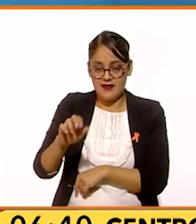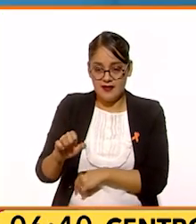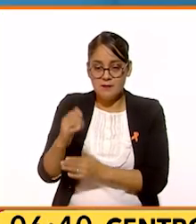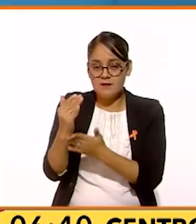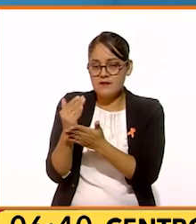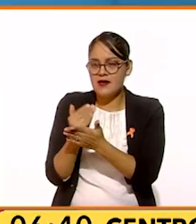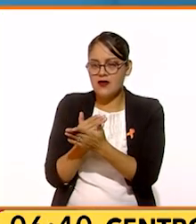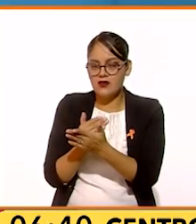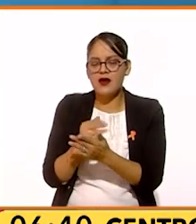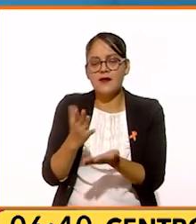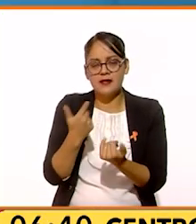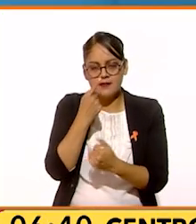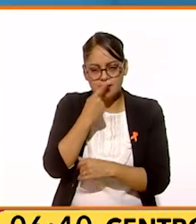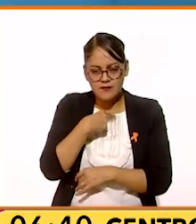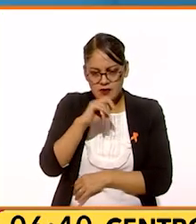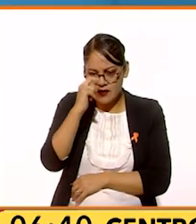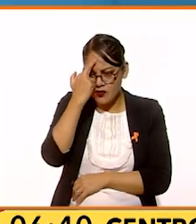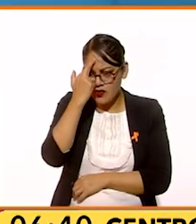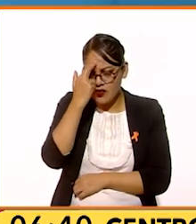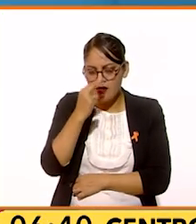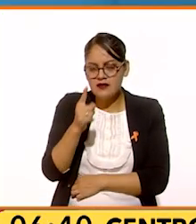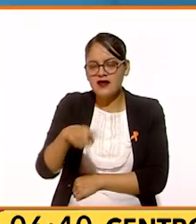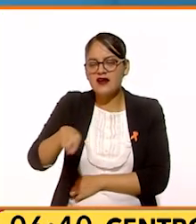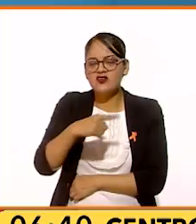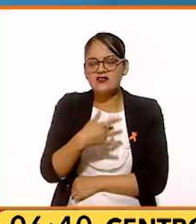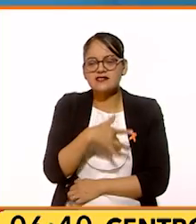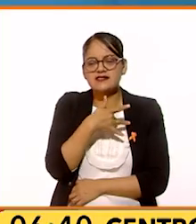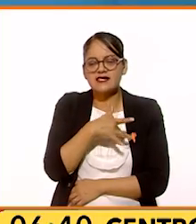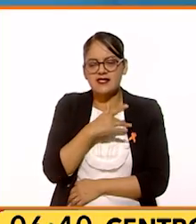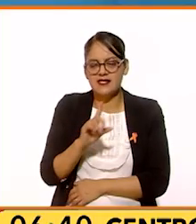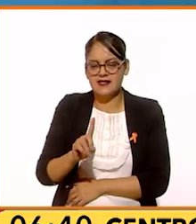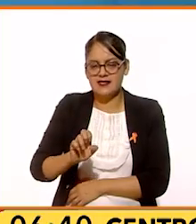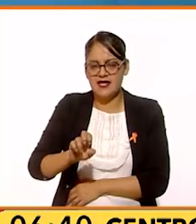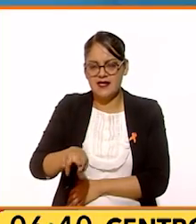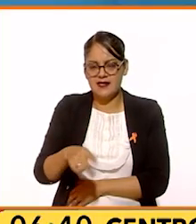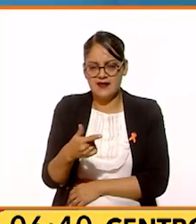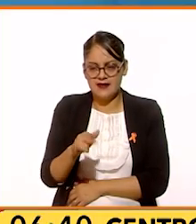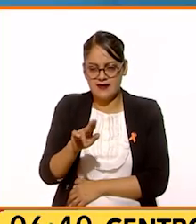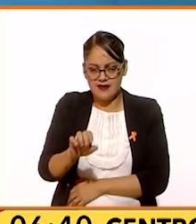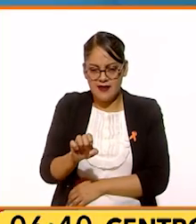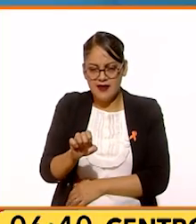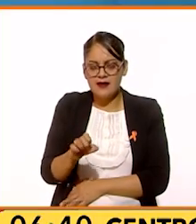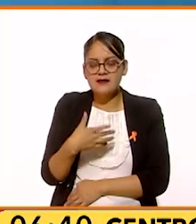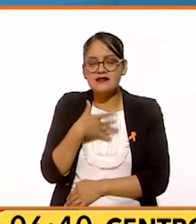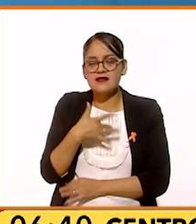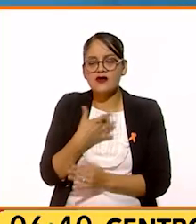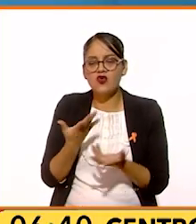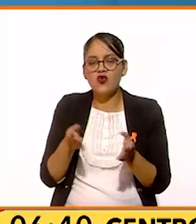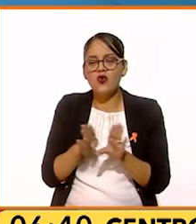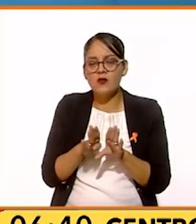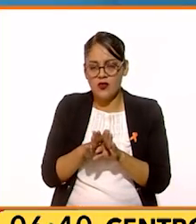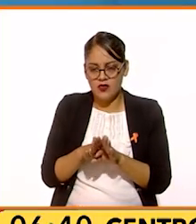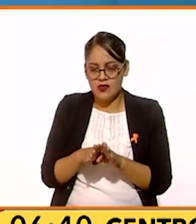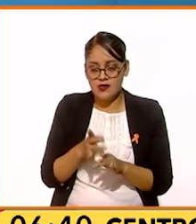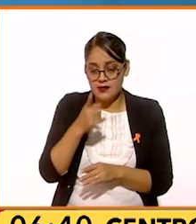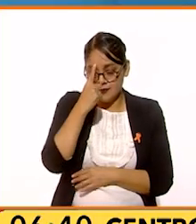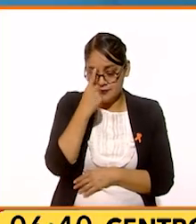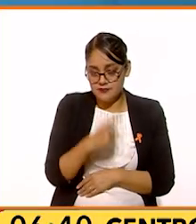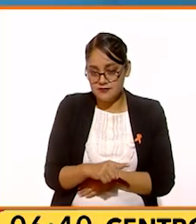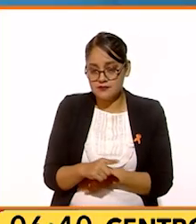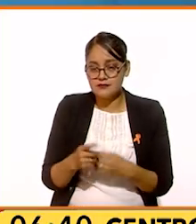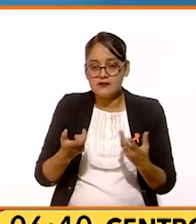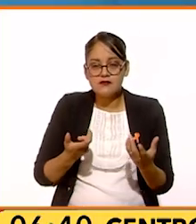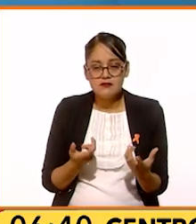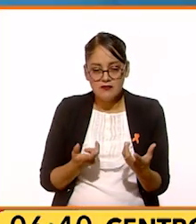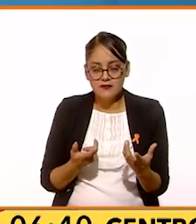brevemente, por favor, doctor, cuáles son los síntomas del dengue y qué hacer en el momento que se presenten, pues para evitar que se